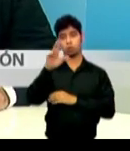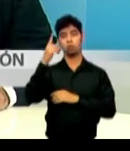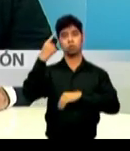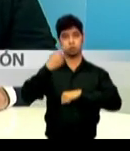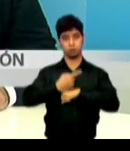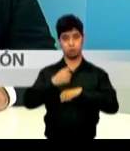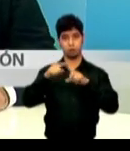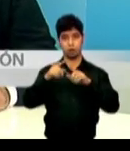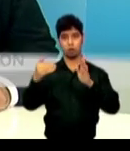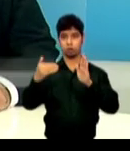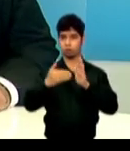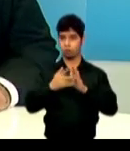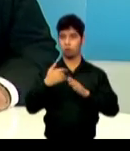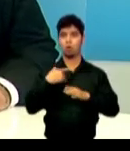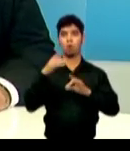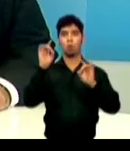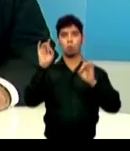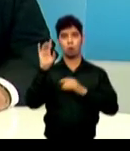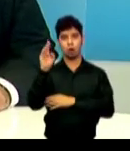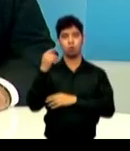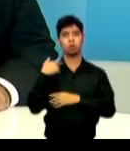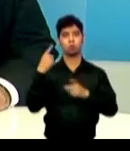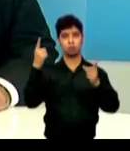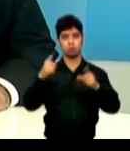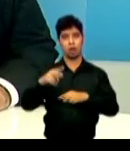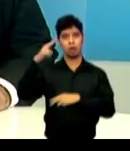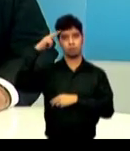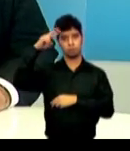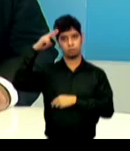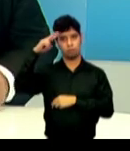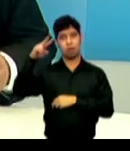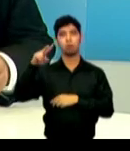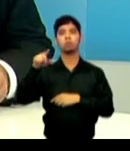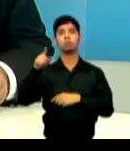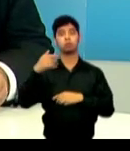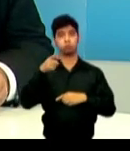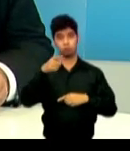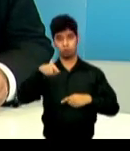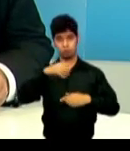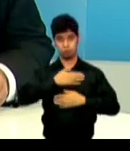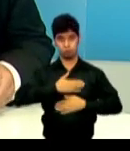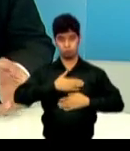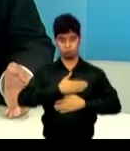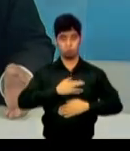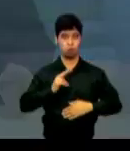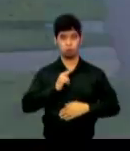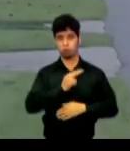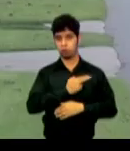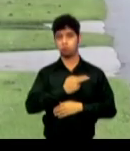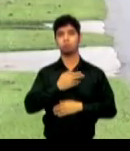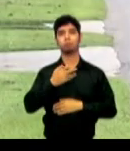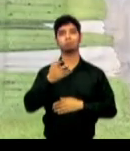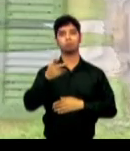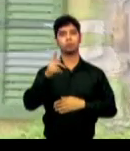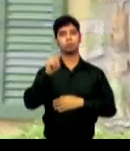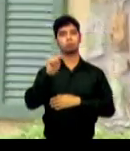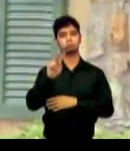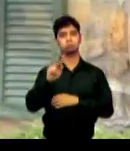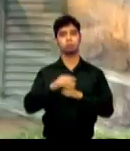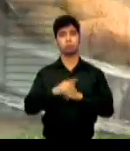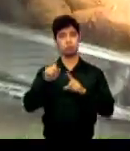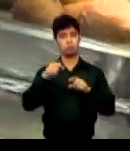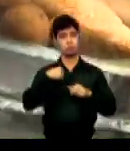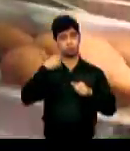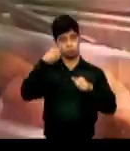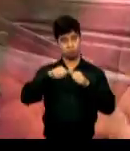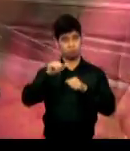Centroamericanos y del Caribe, que se celebrarán en Veracruz, México, y que podrán disfrutar por nuestra pantalla. Pero antes, recuerde sintonizar mañana